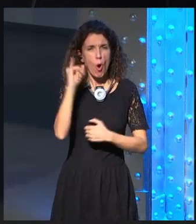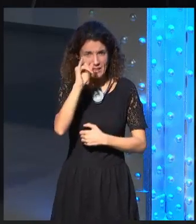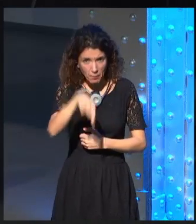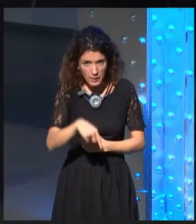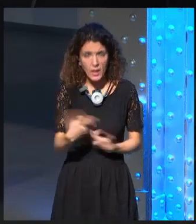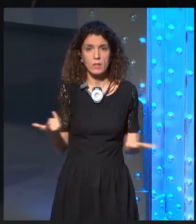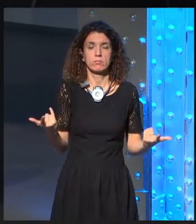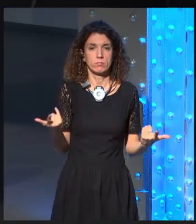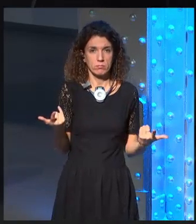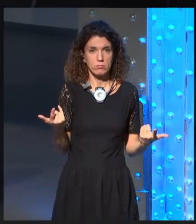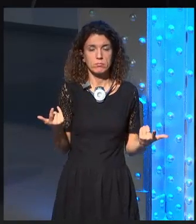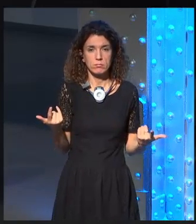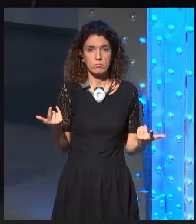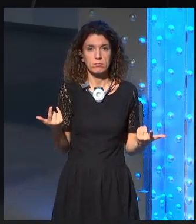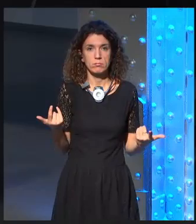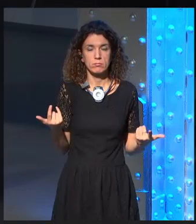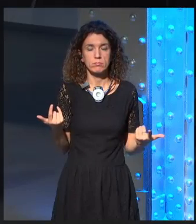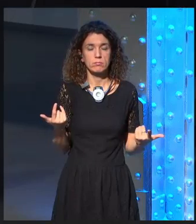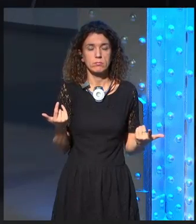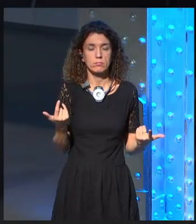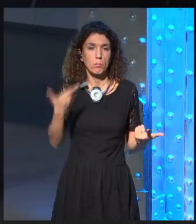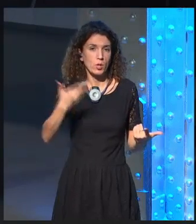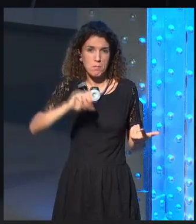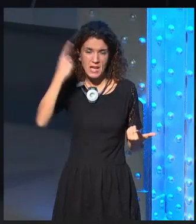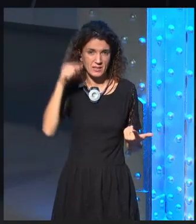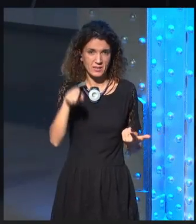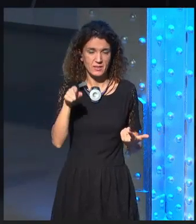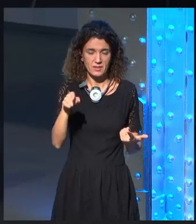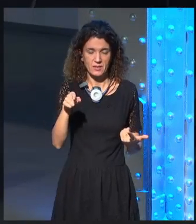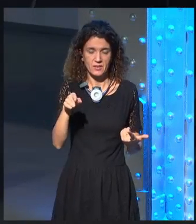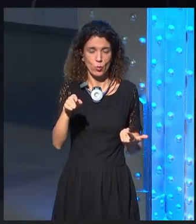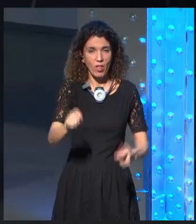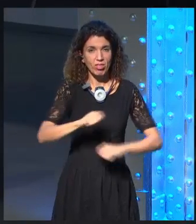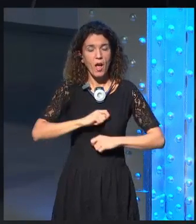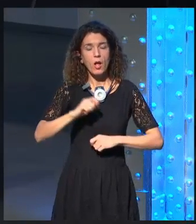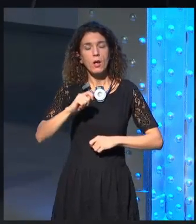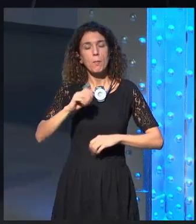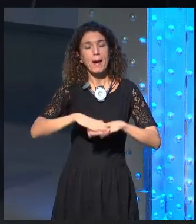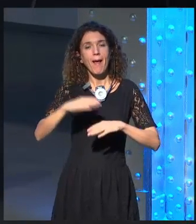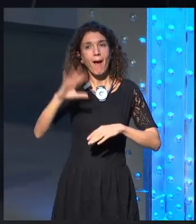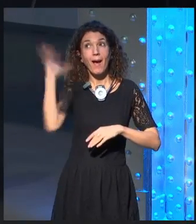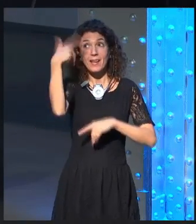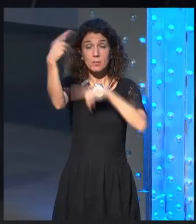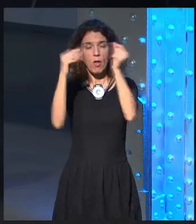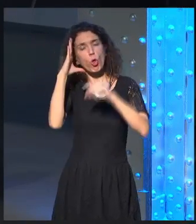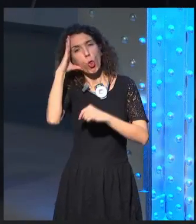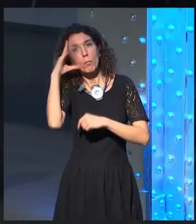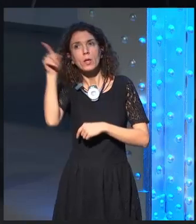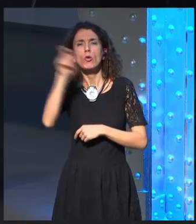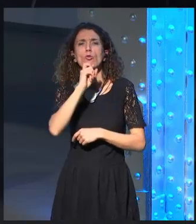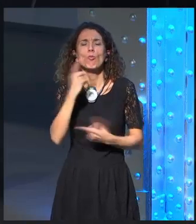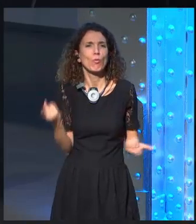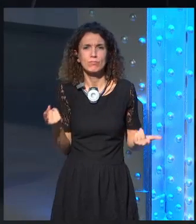doler, pero lo principal que complica dormir en el espacio es